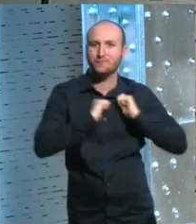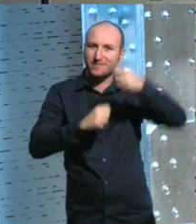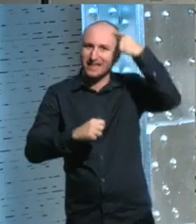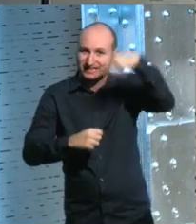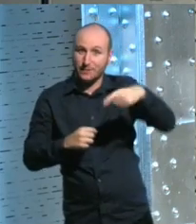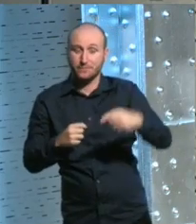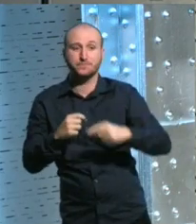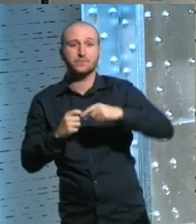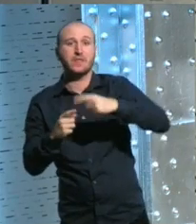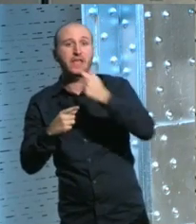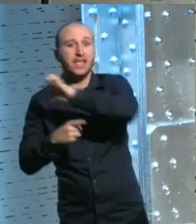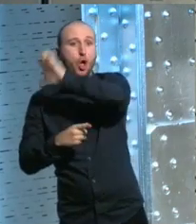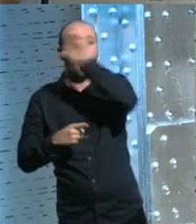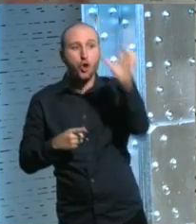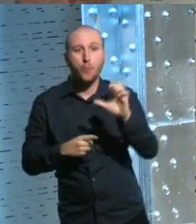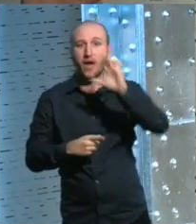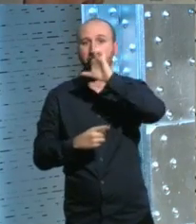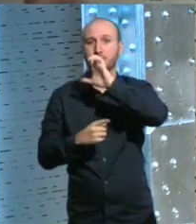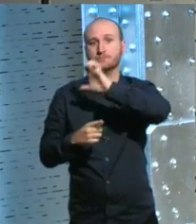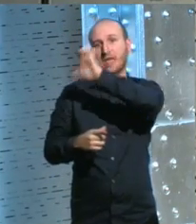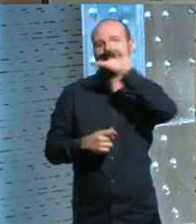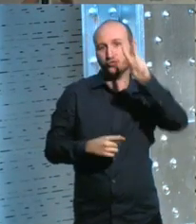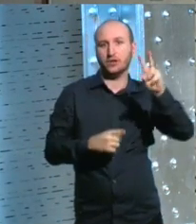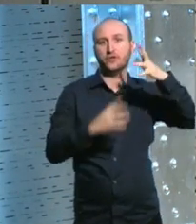entre Europa, Estados Unidos y África es tal que